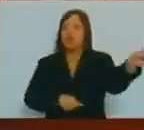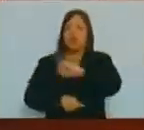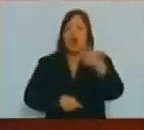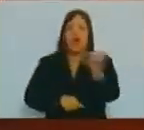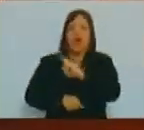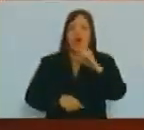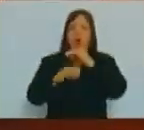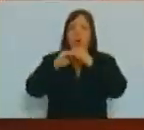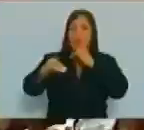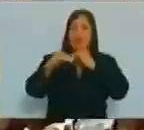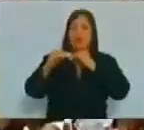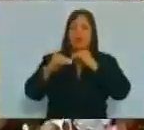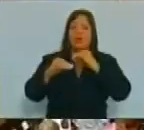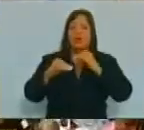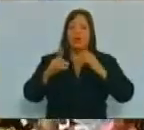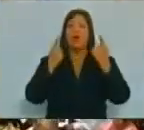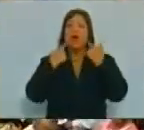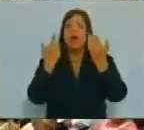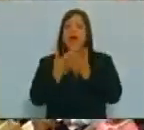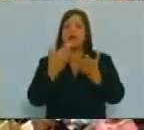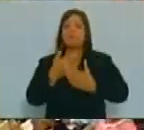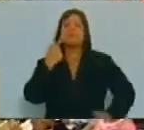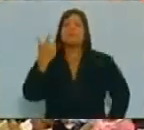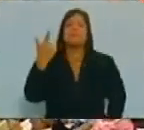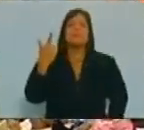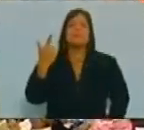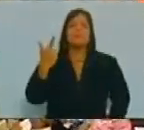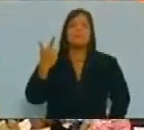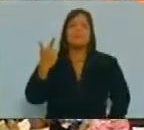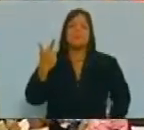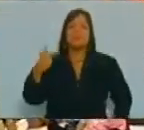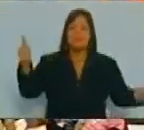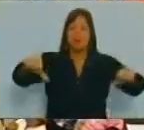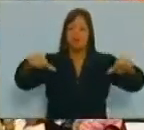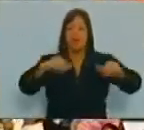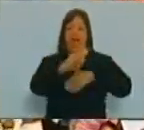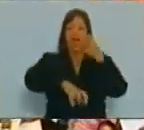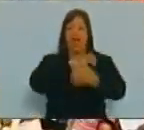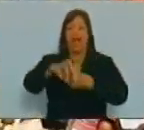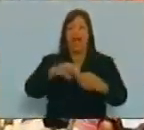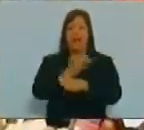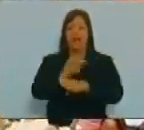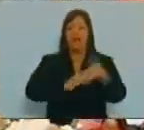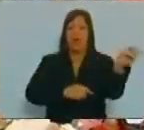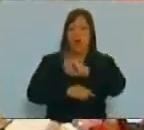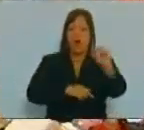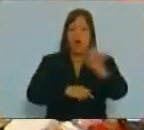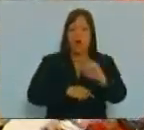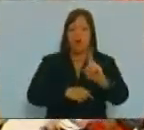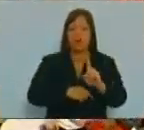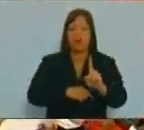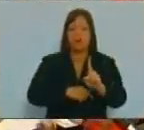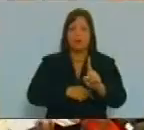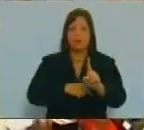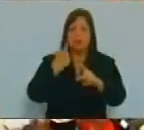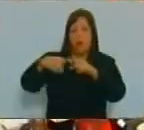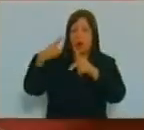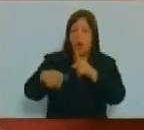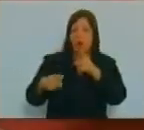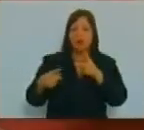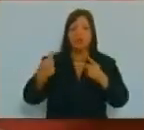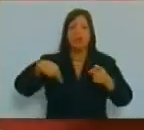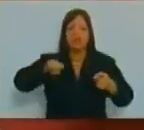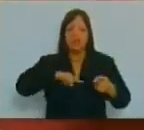impunidad ni con éste el deshacer de la función pública con las cosas que a nosotros